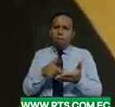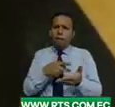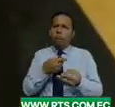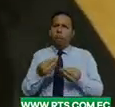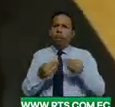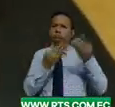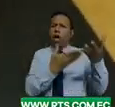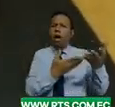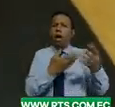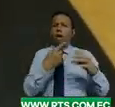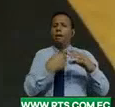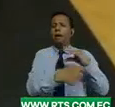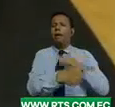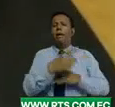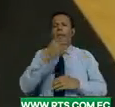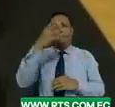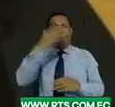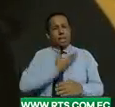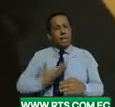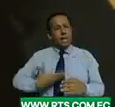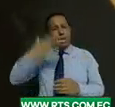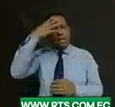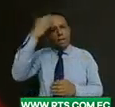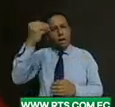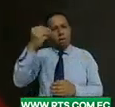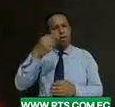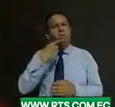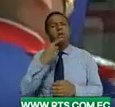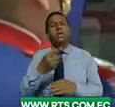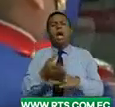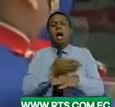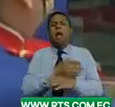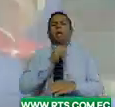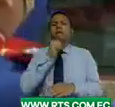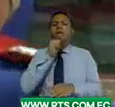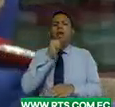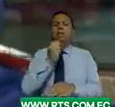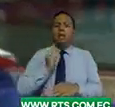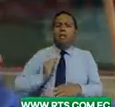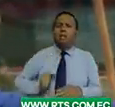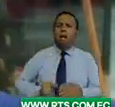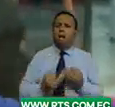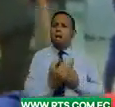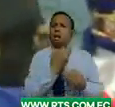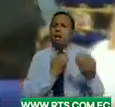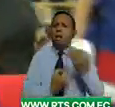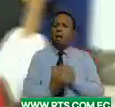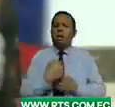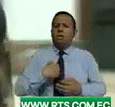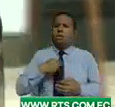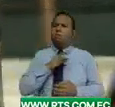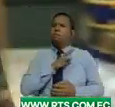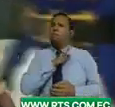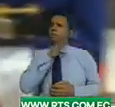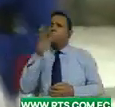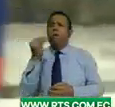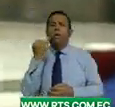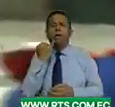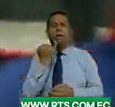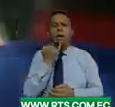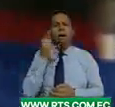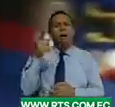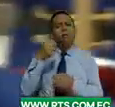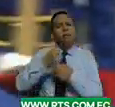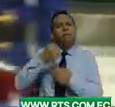que, según Abad, no se habrían aclarado cuando restan días para que se presente en la Embajada de Ecuador en Israel para cumplir con su misión